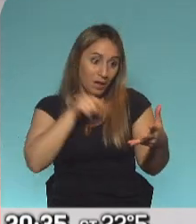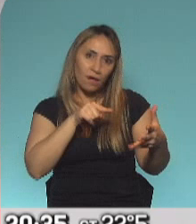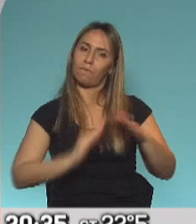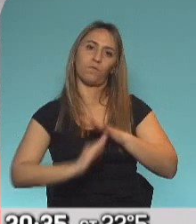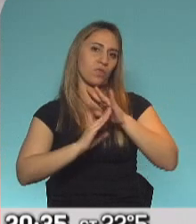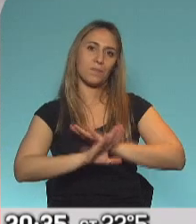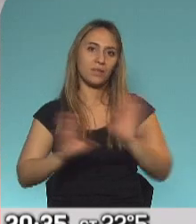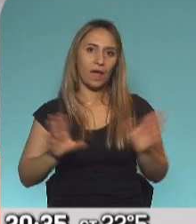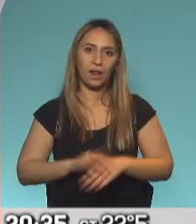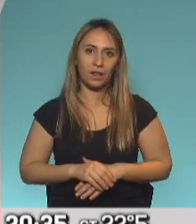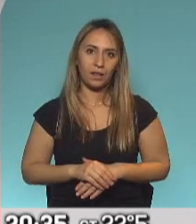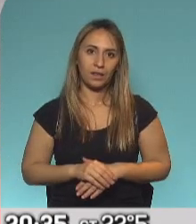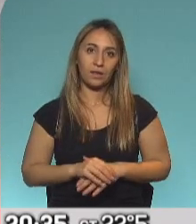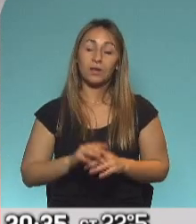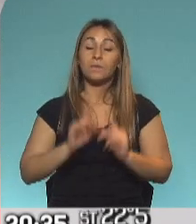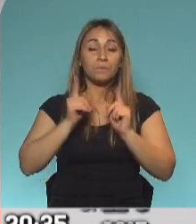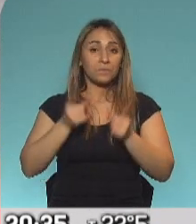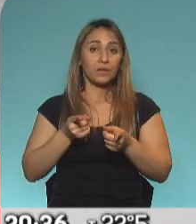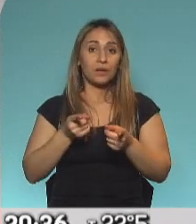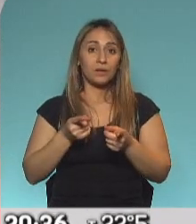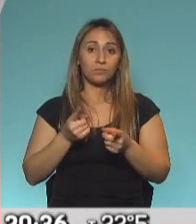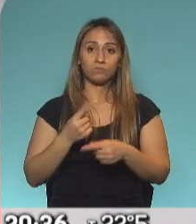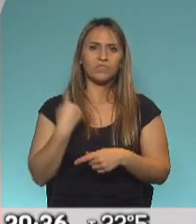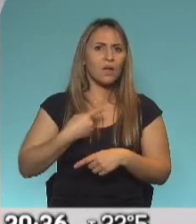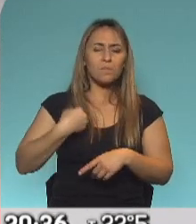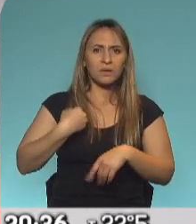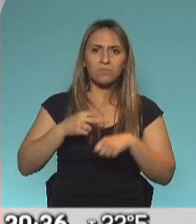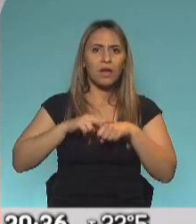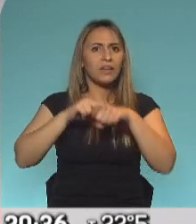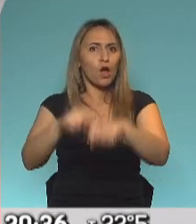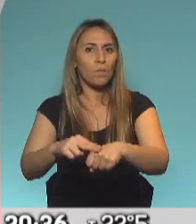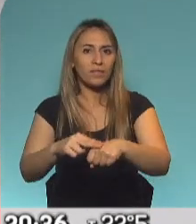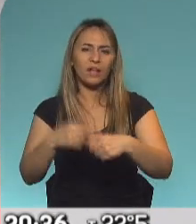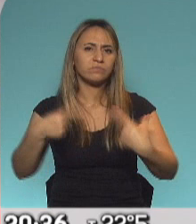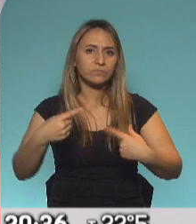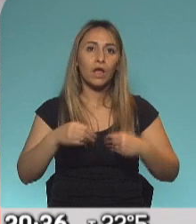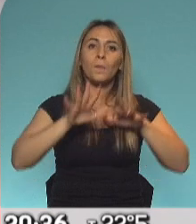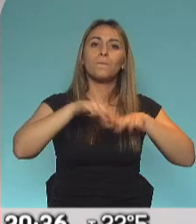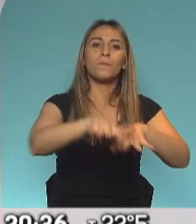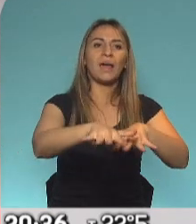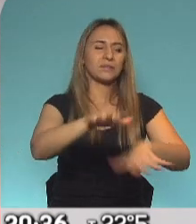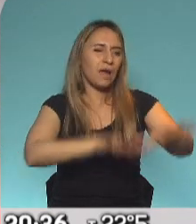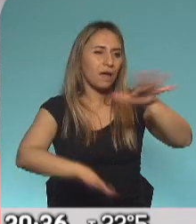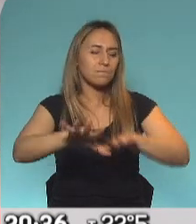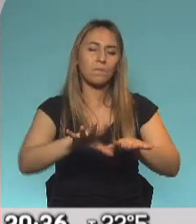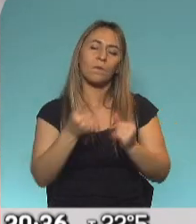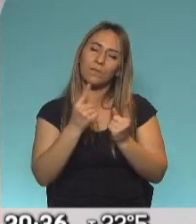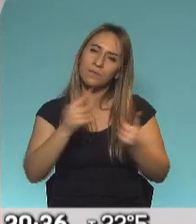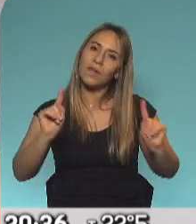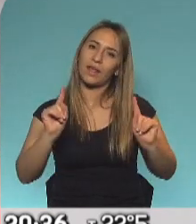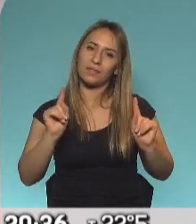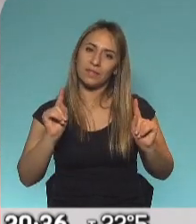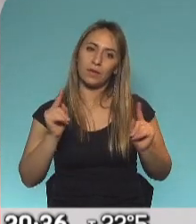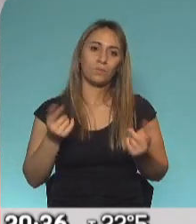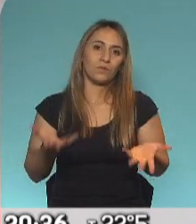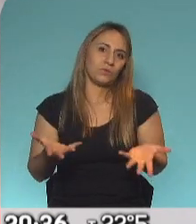otro lado, nosotros siempre hemos recomendado que las manifestaciones se hagan de otro modo. Naturalmente que no